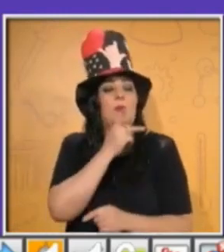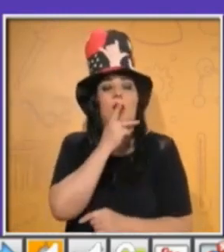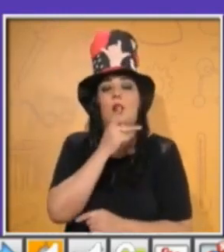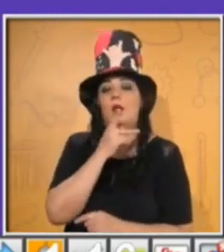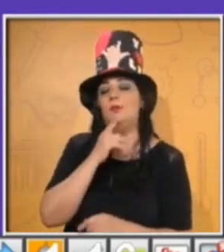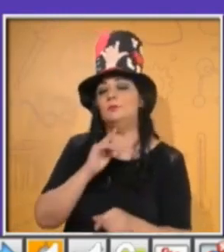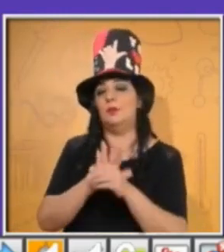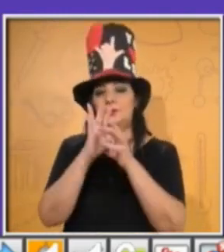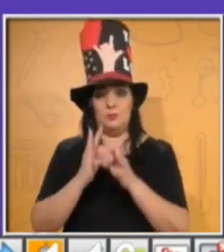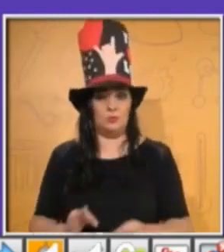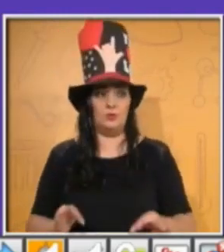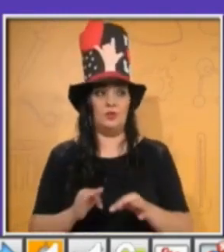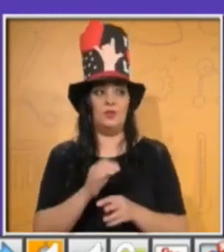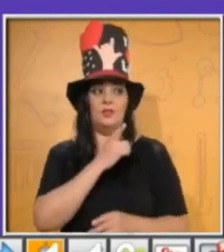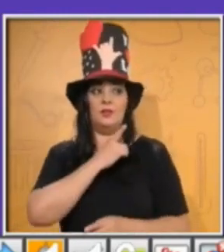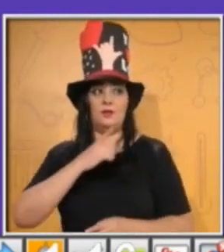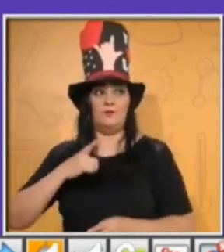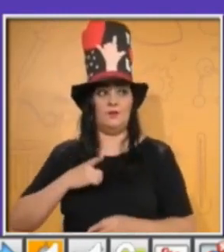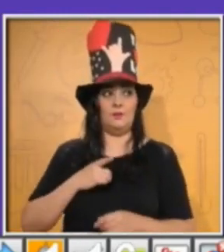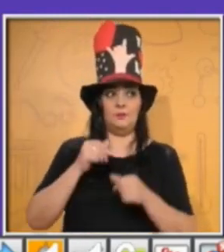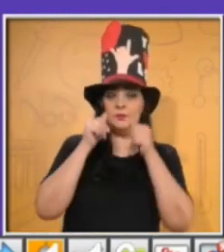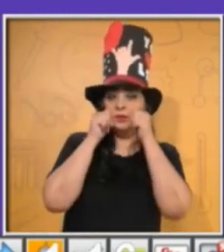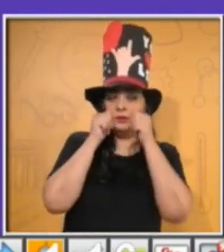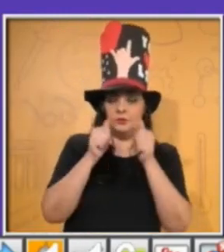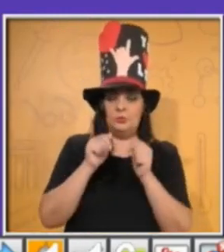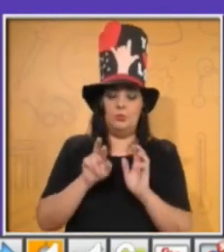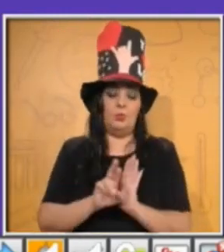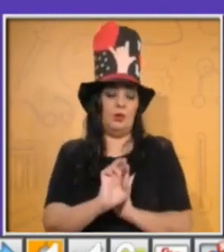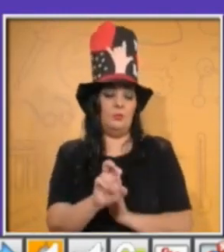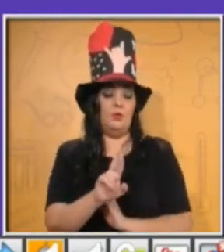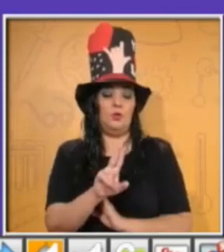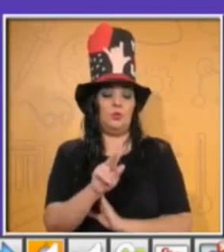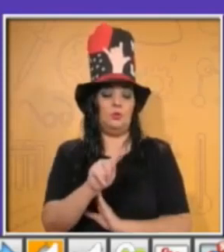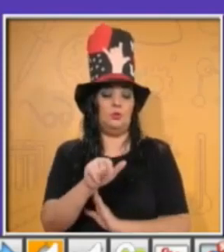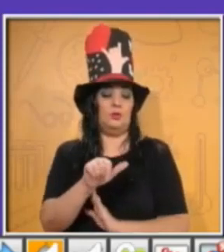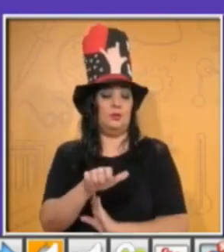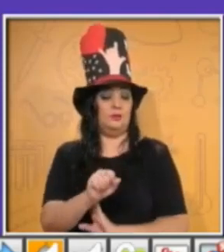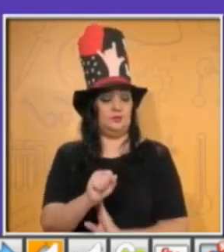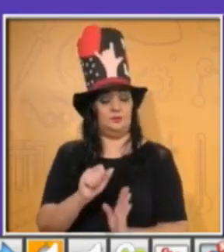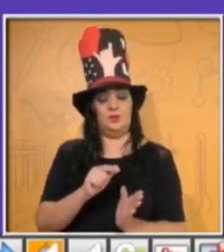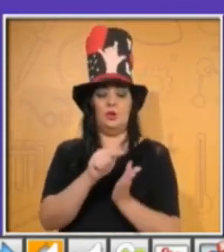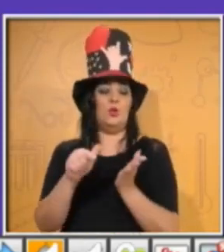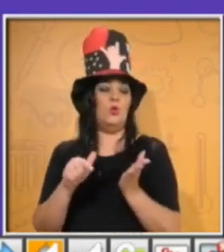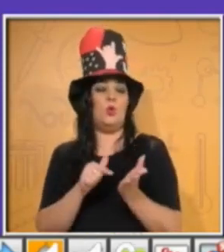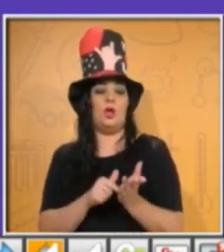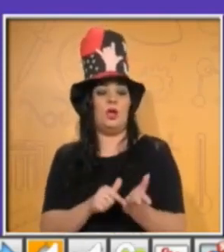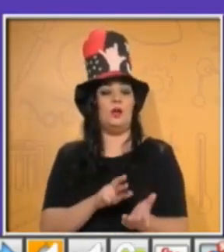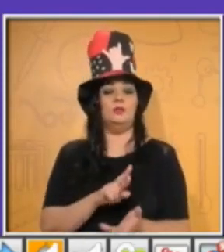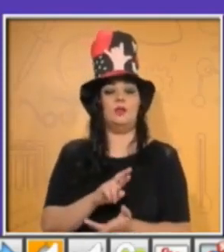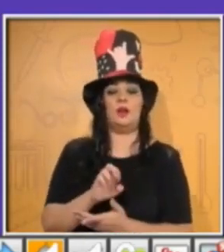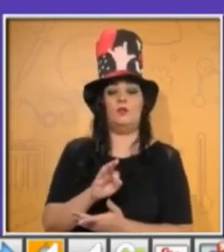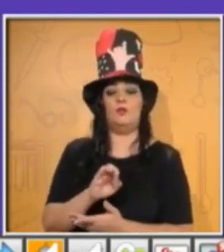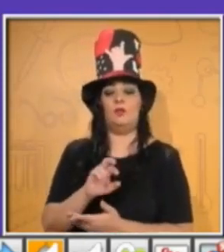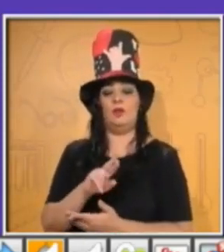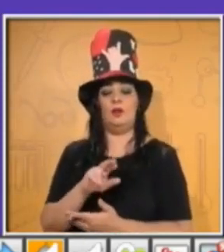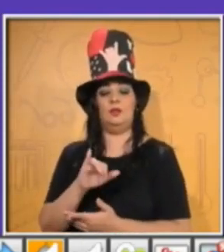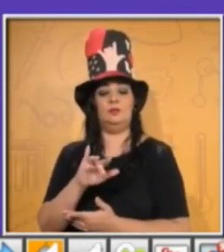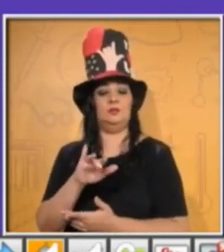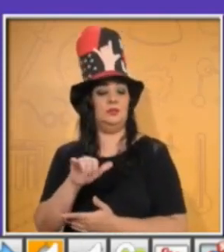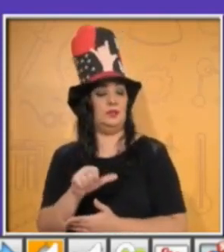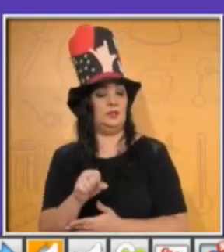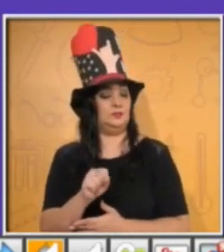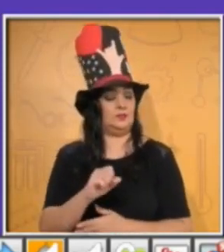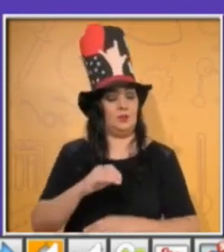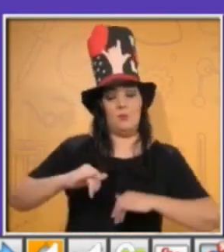les debemos ir poniendo atención. Por ejemplo, rutas, lugares, referencias, planos o